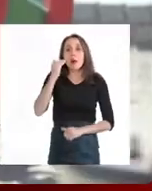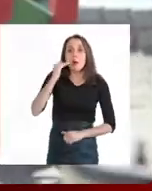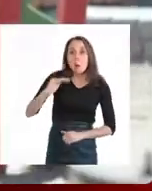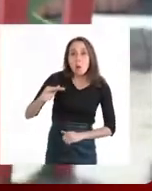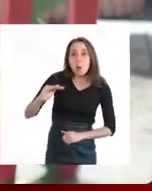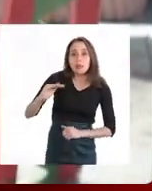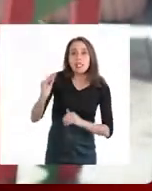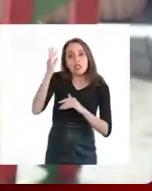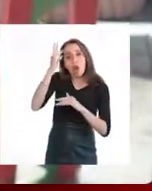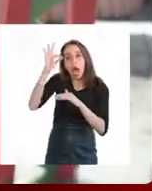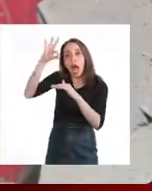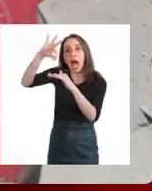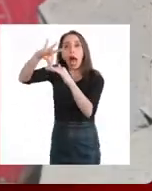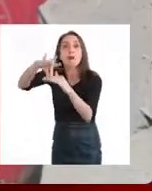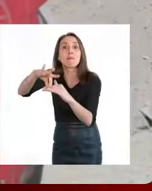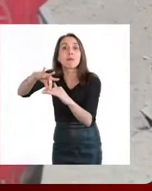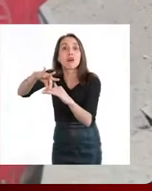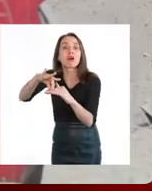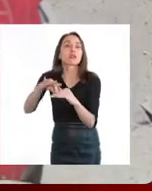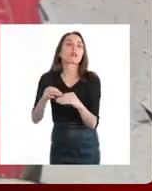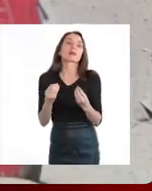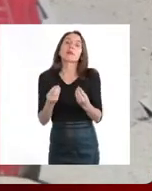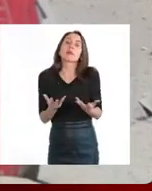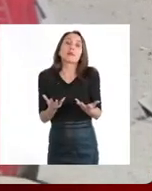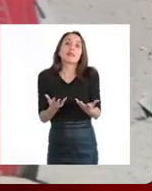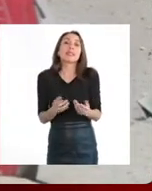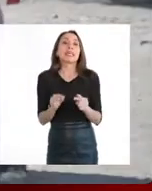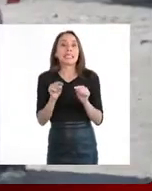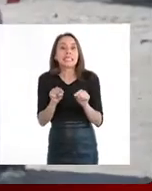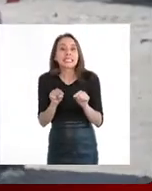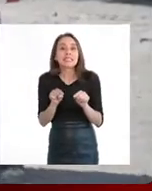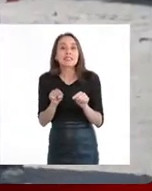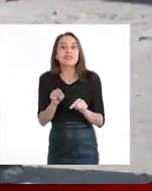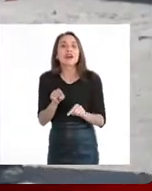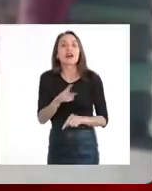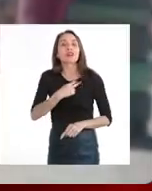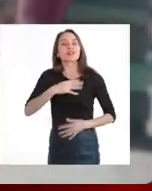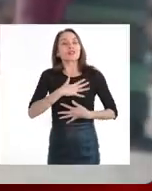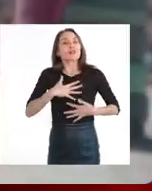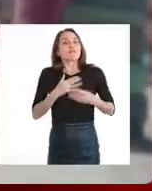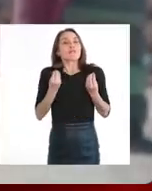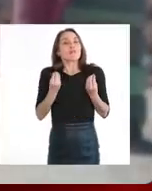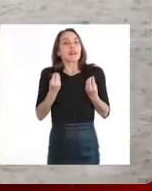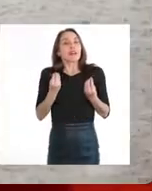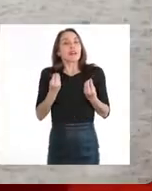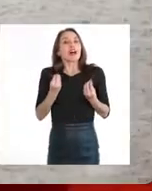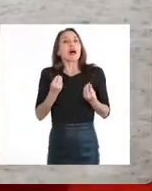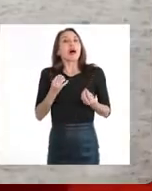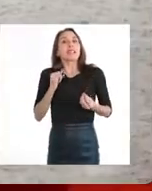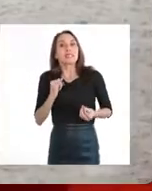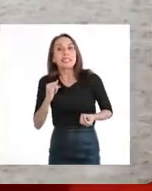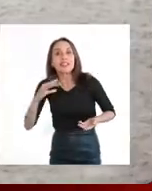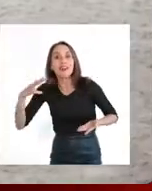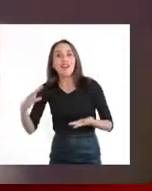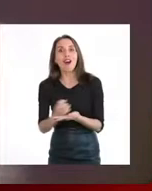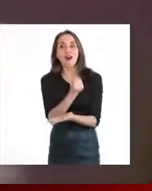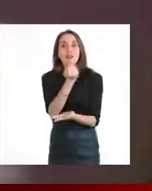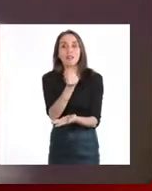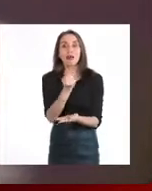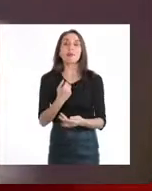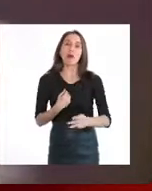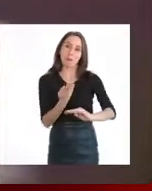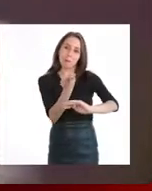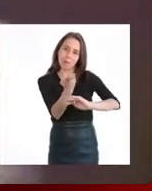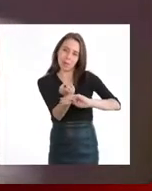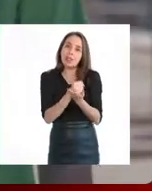entonces el desafío muy bonito es poder participar de esta